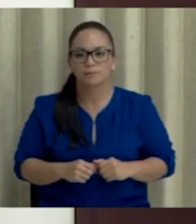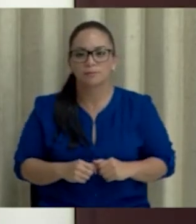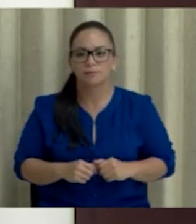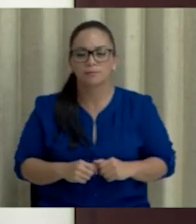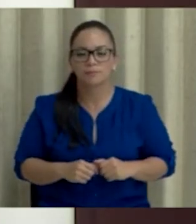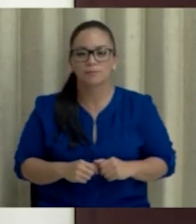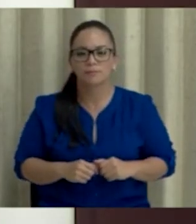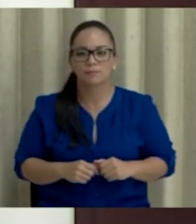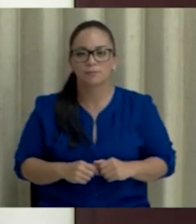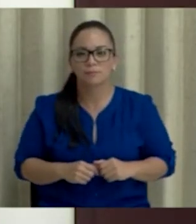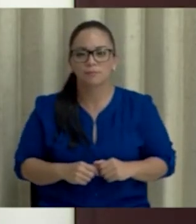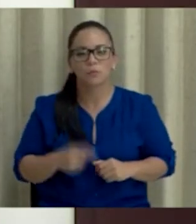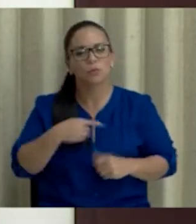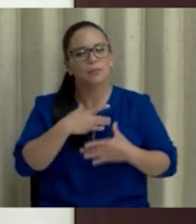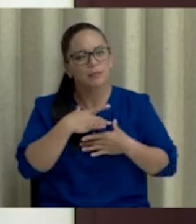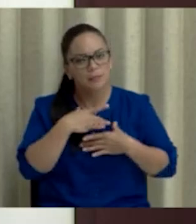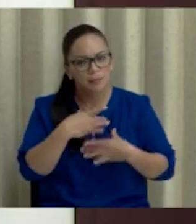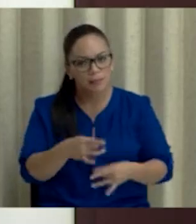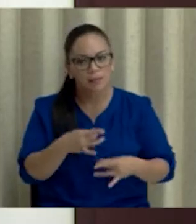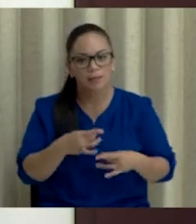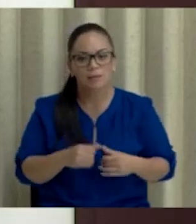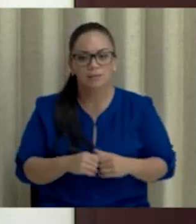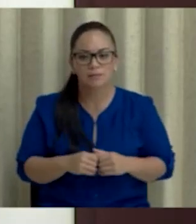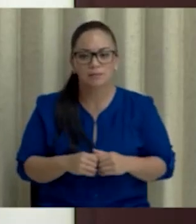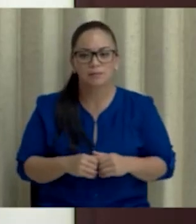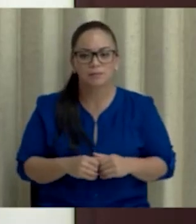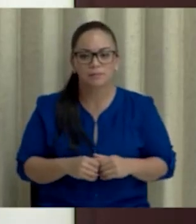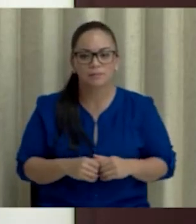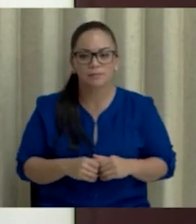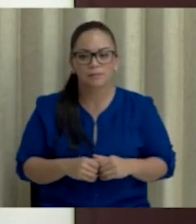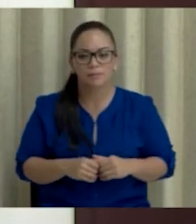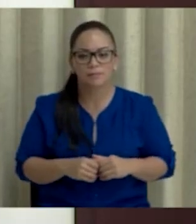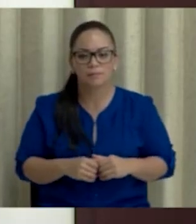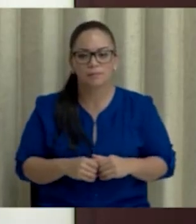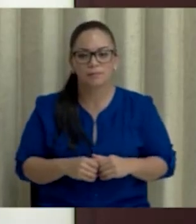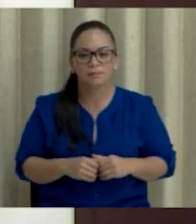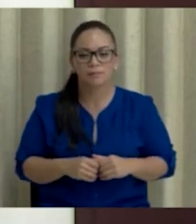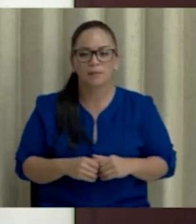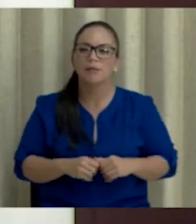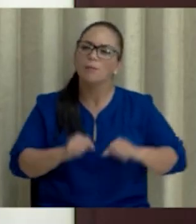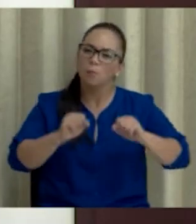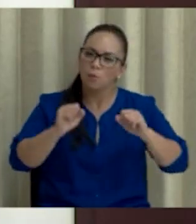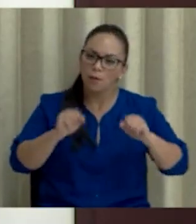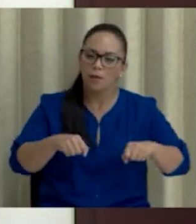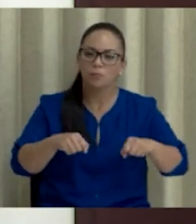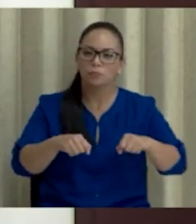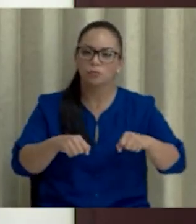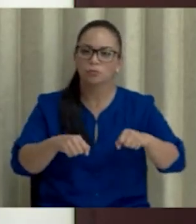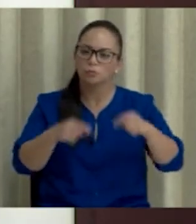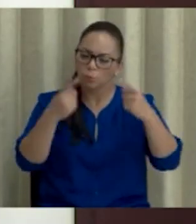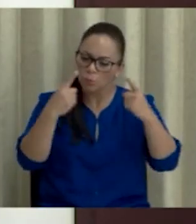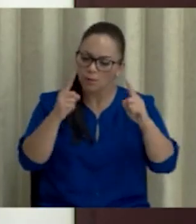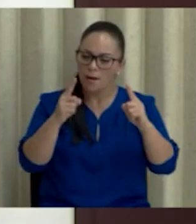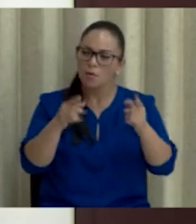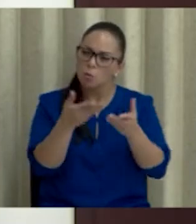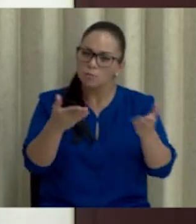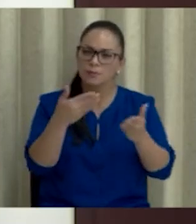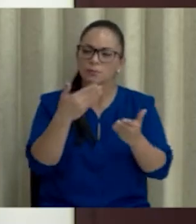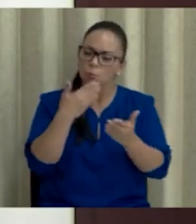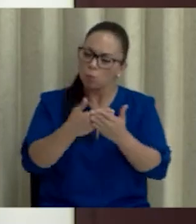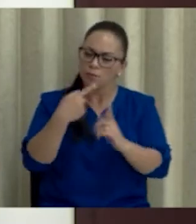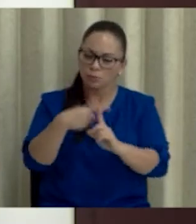simplemente es actualmente podamos sacar cosas.